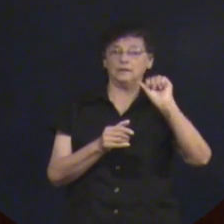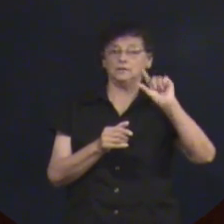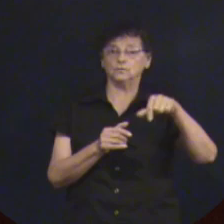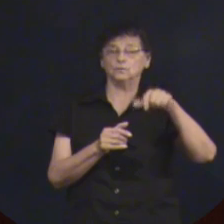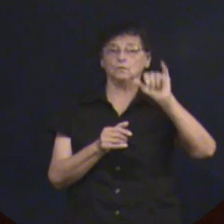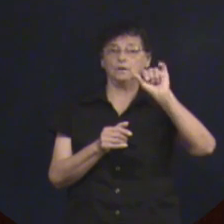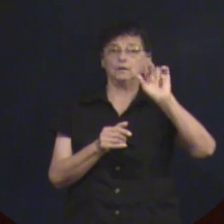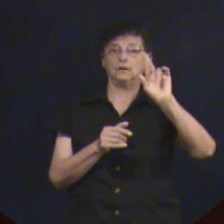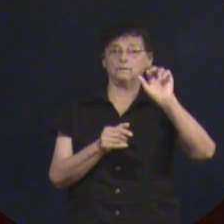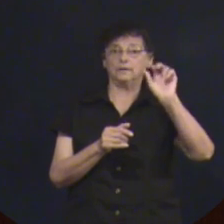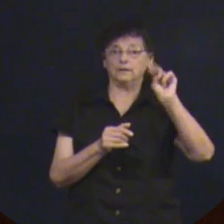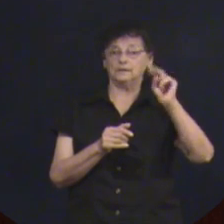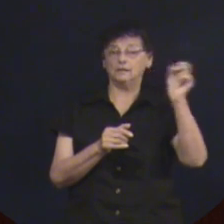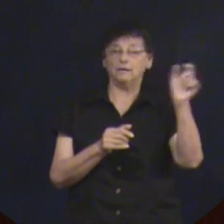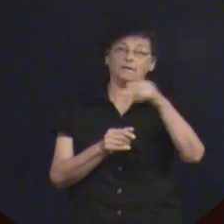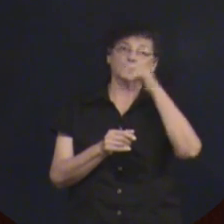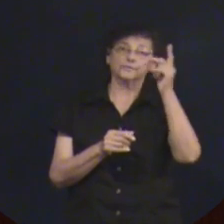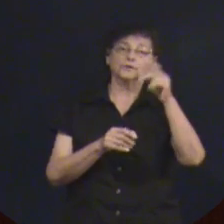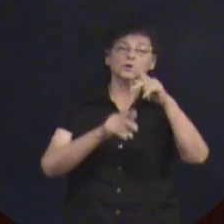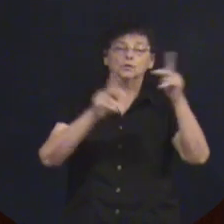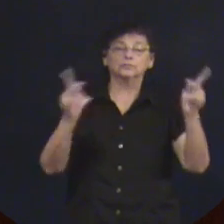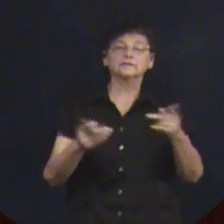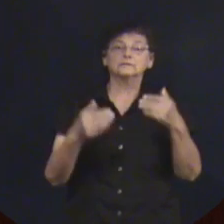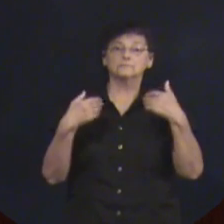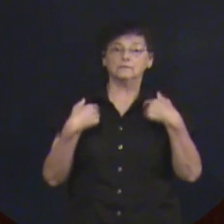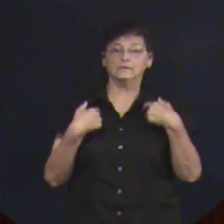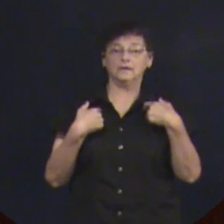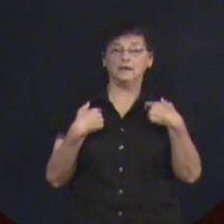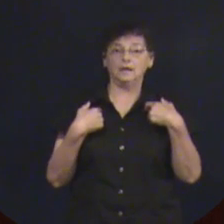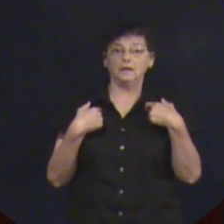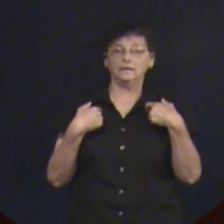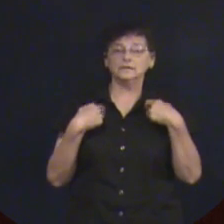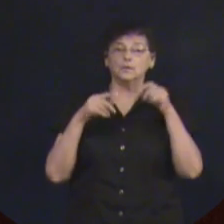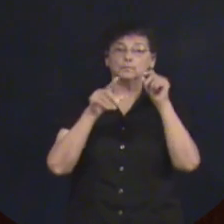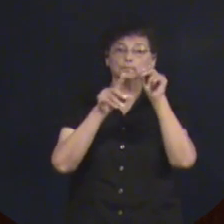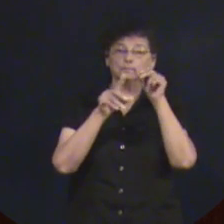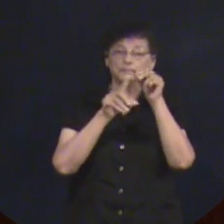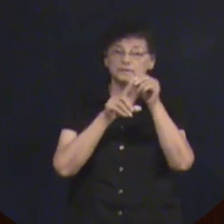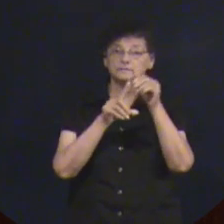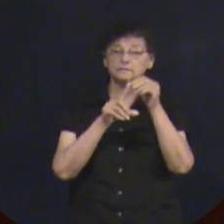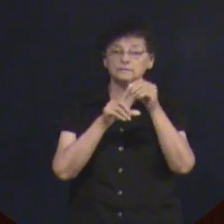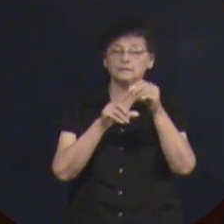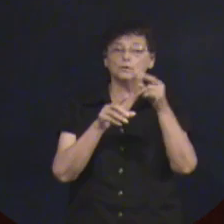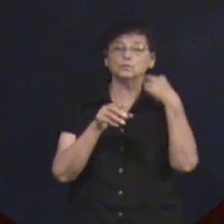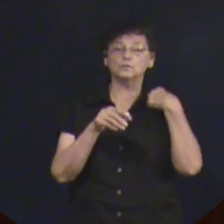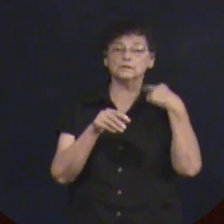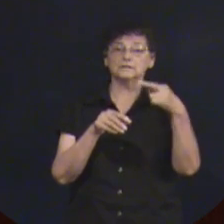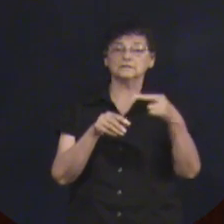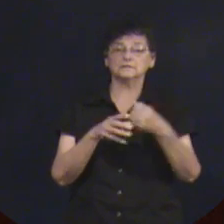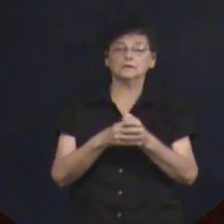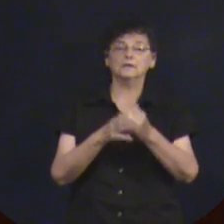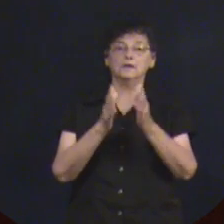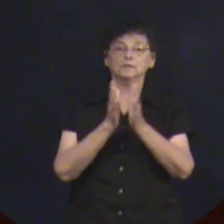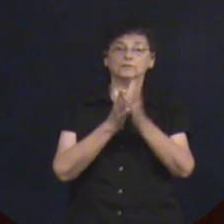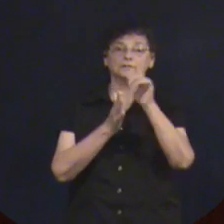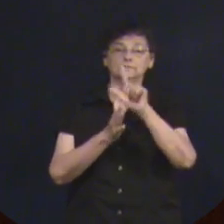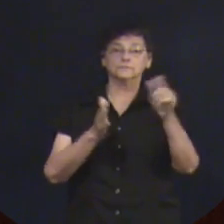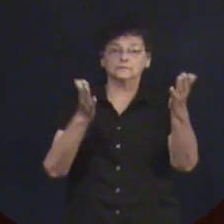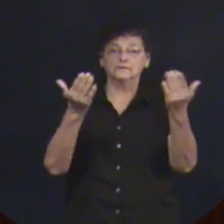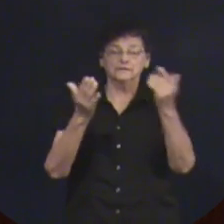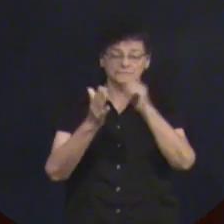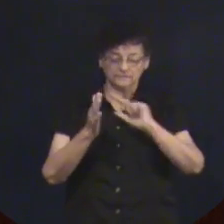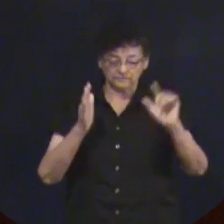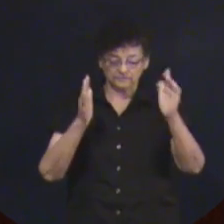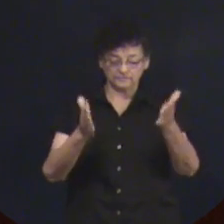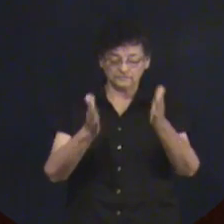Irán y otros lugares donde existe la persecución religiosa, roguemos al